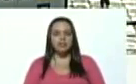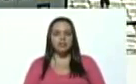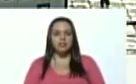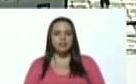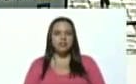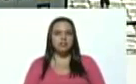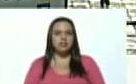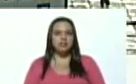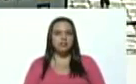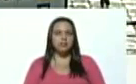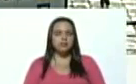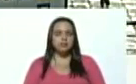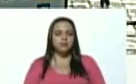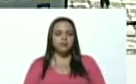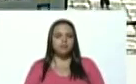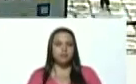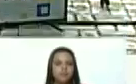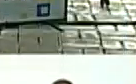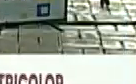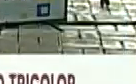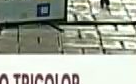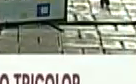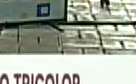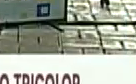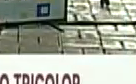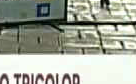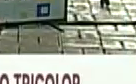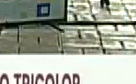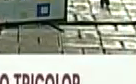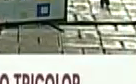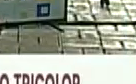Rumbas, rumbitas, matinés, rumbotas.